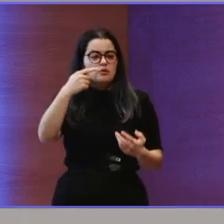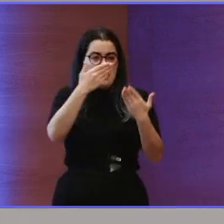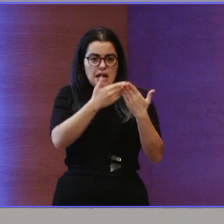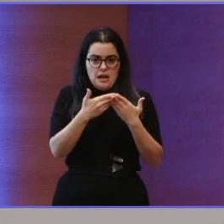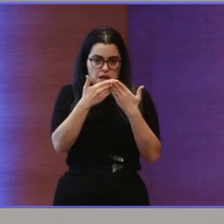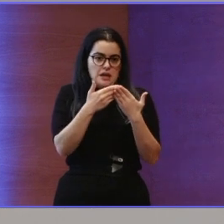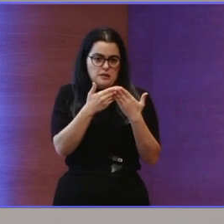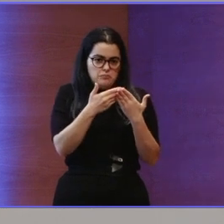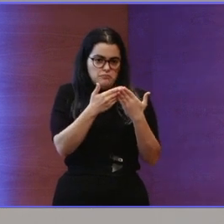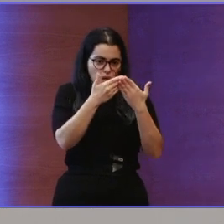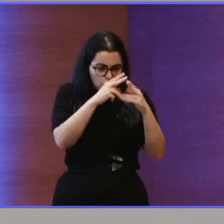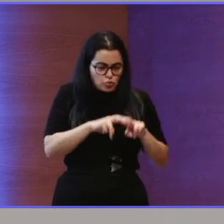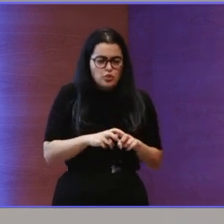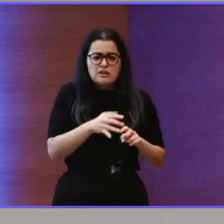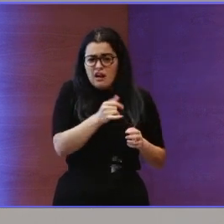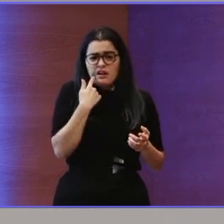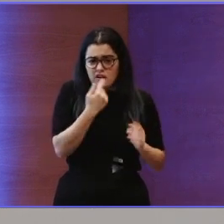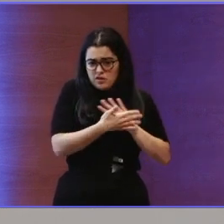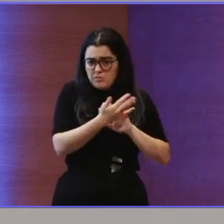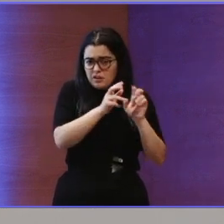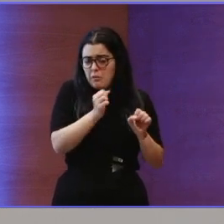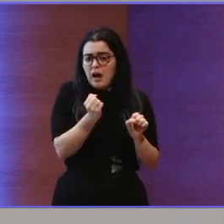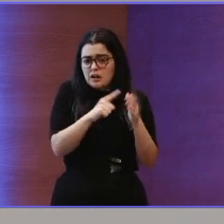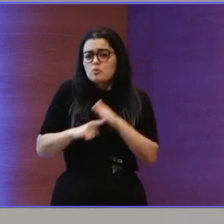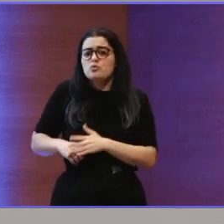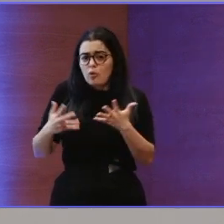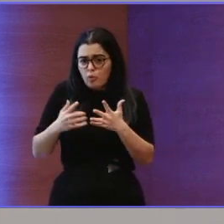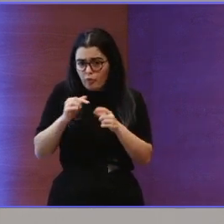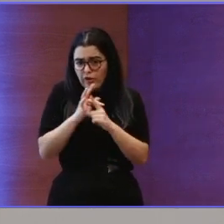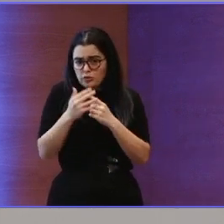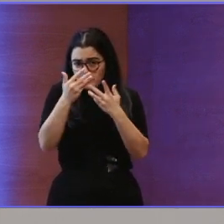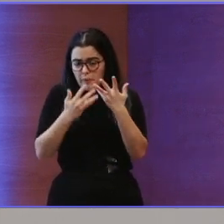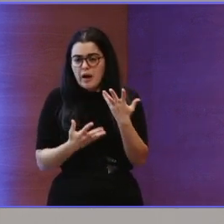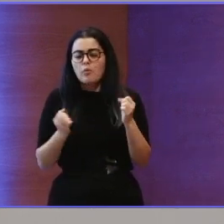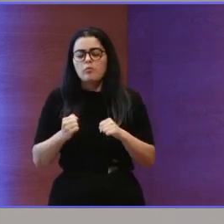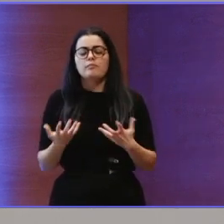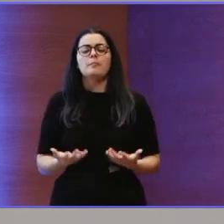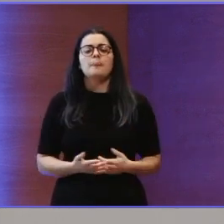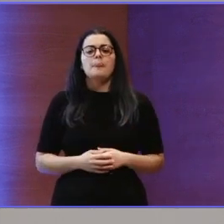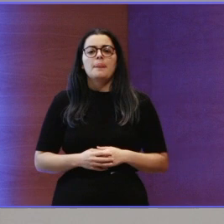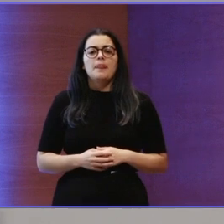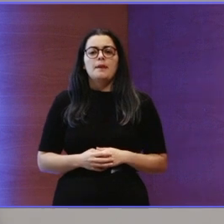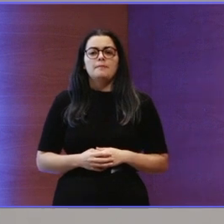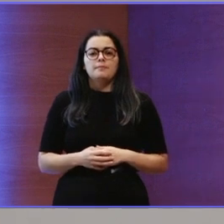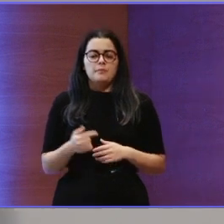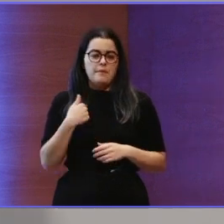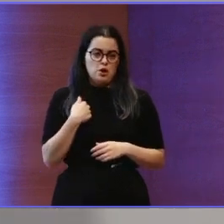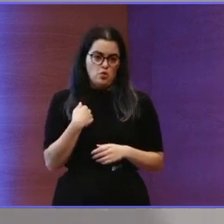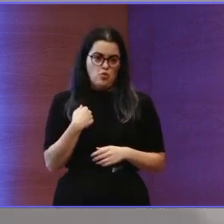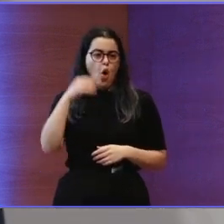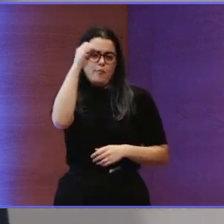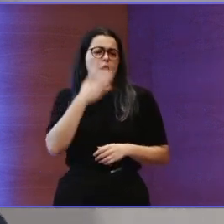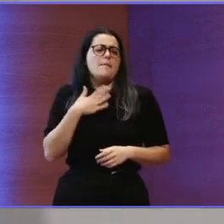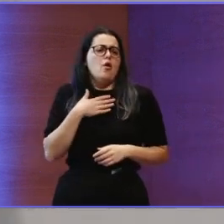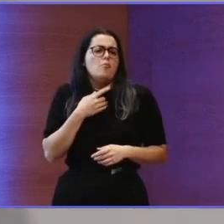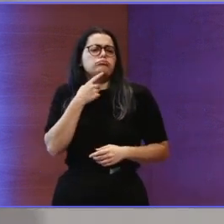no yo creo que que es más yo creo que en euskadi bueno yo lo digo lo que yo pienso que